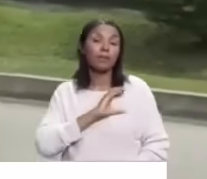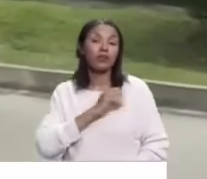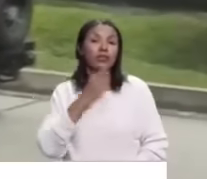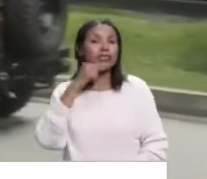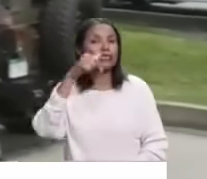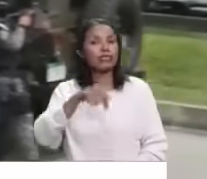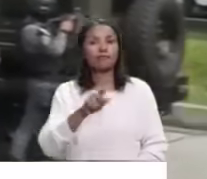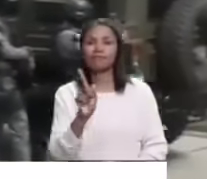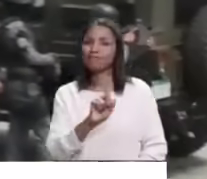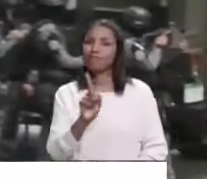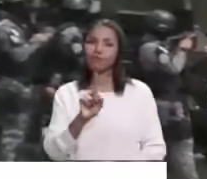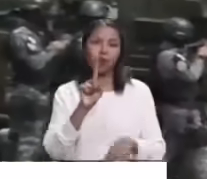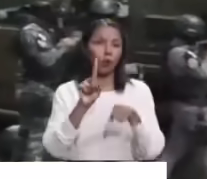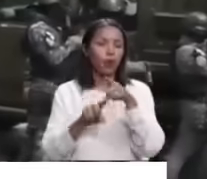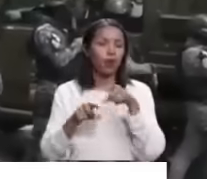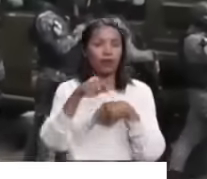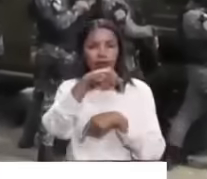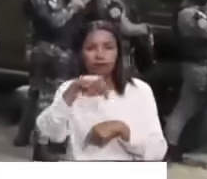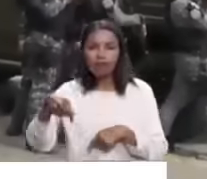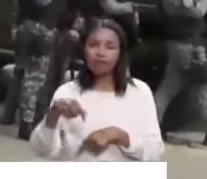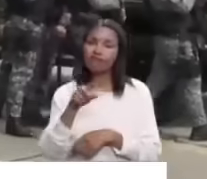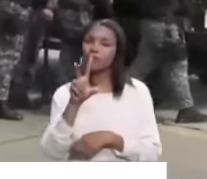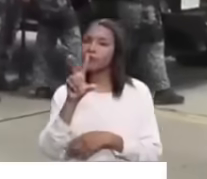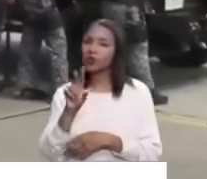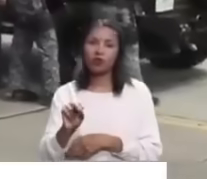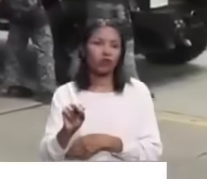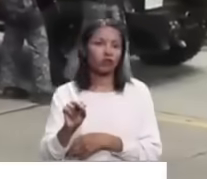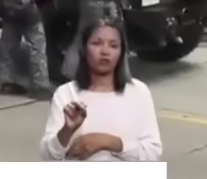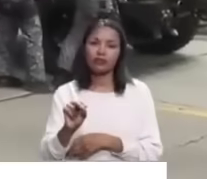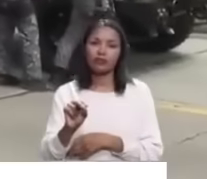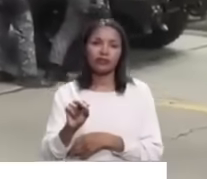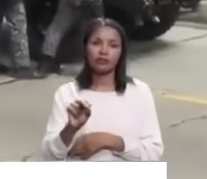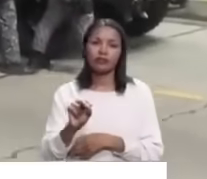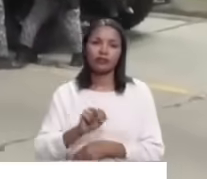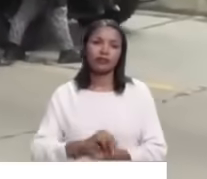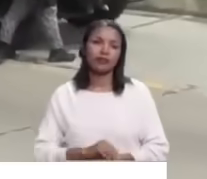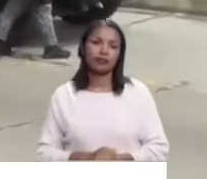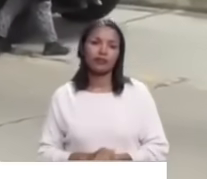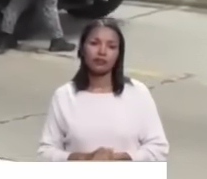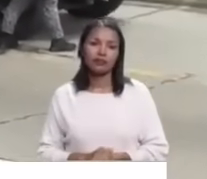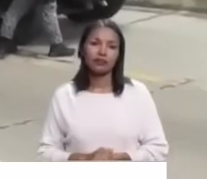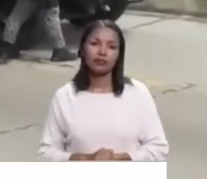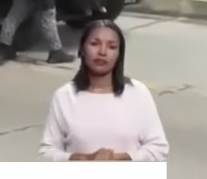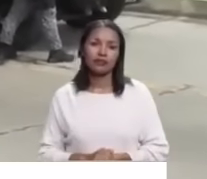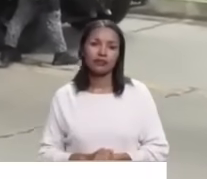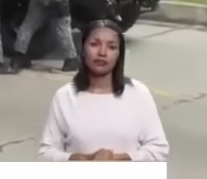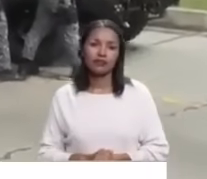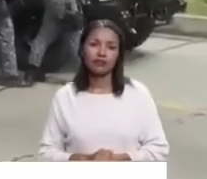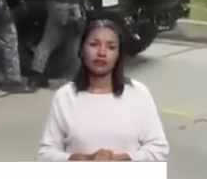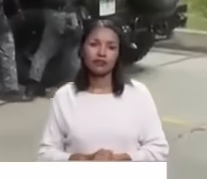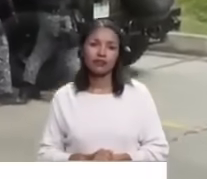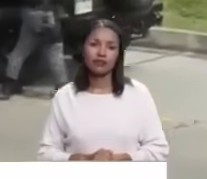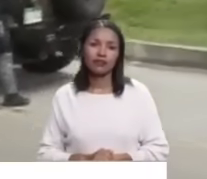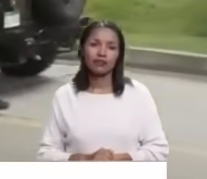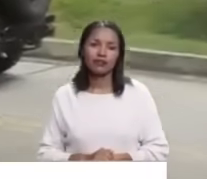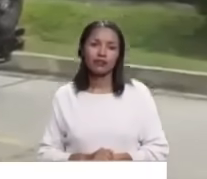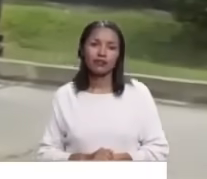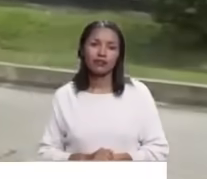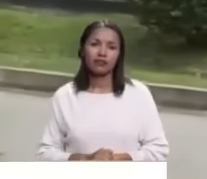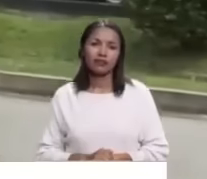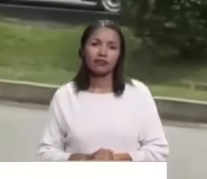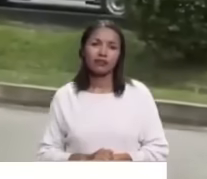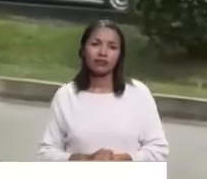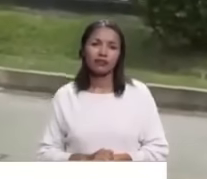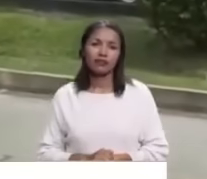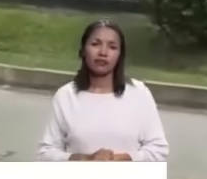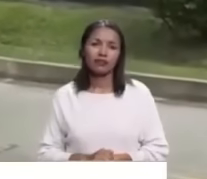efectivamente pues no puede pasar por este lugar ni siquiera a pie. Y lo que les decía hace un momento, la